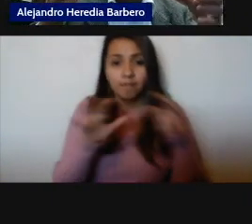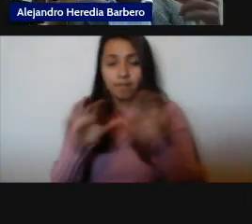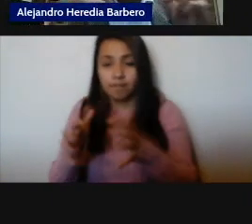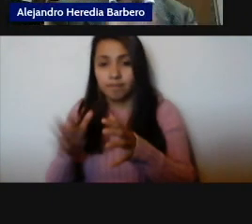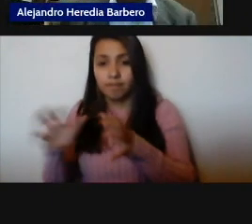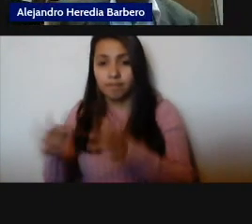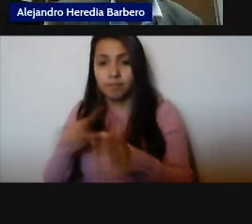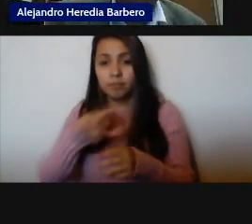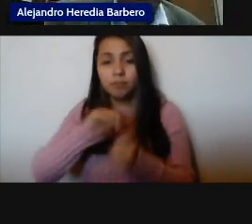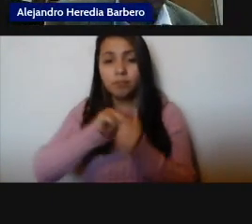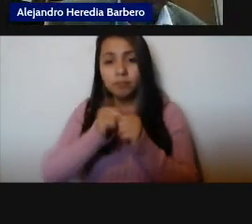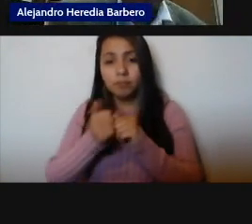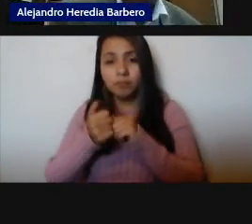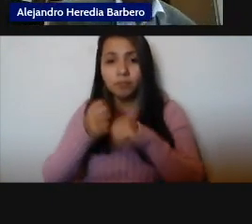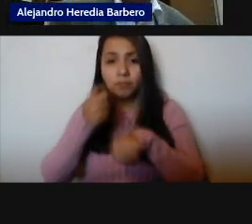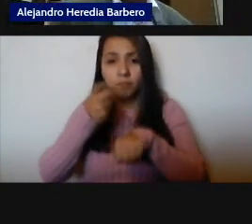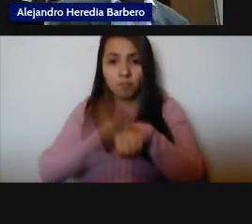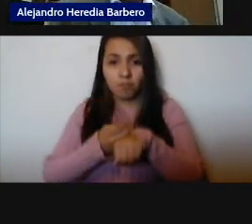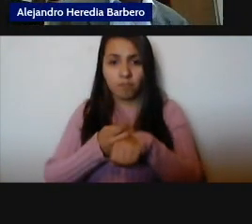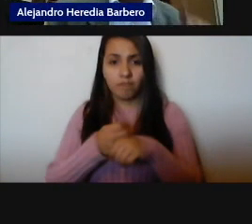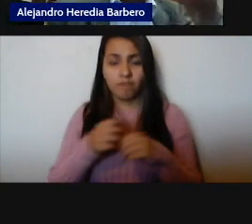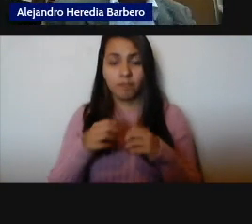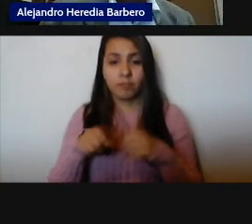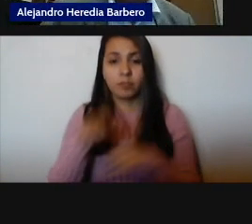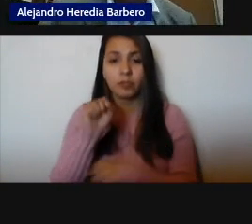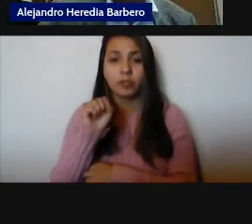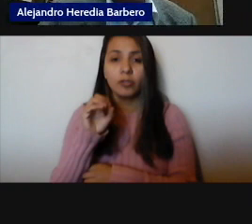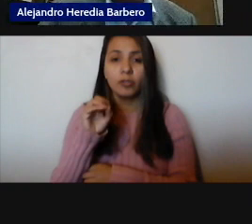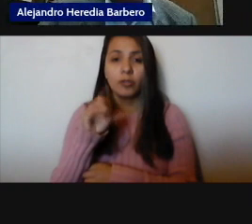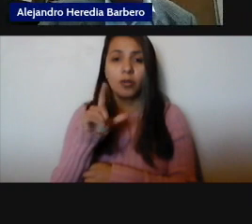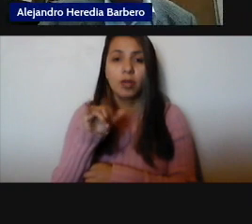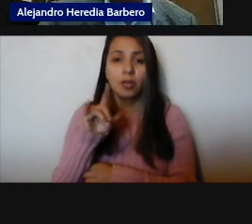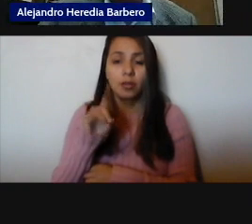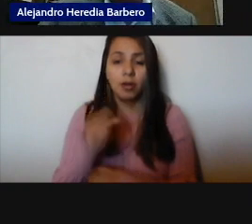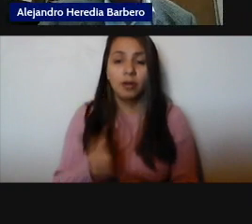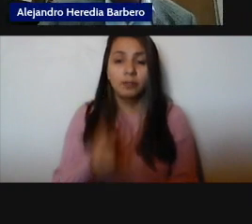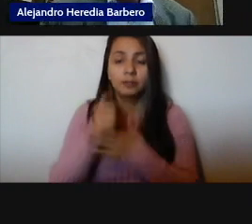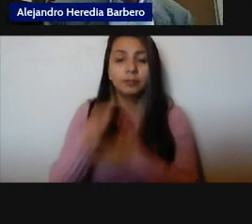masas moleculares me sirvieron como catalizadores en la Tierra primitiva.